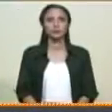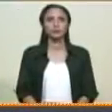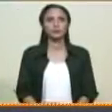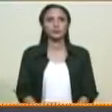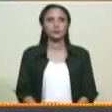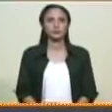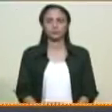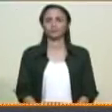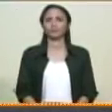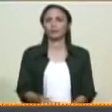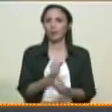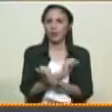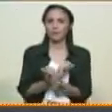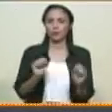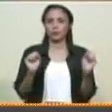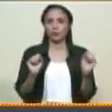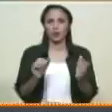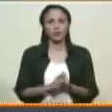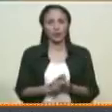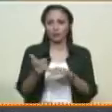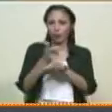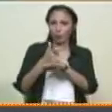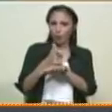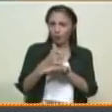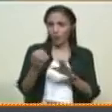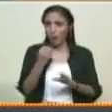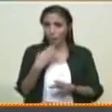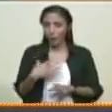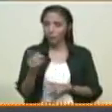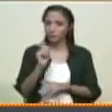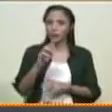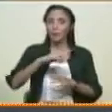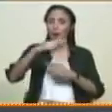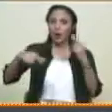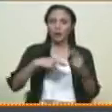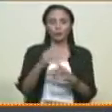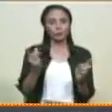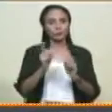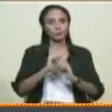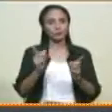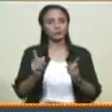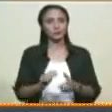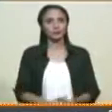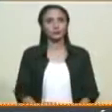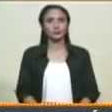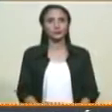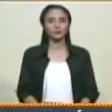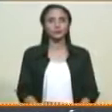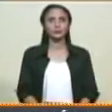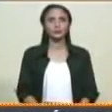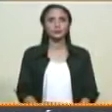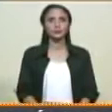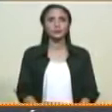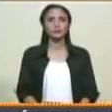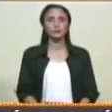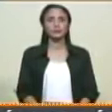Eso no es bueno para ninguna, para ningún gobierno y para una revolución menos. Para una revolución menos.